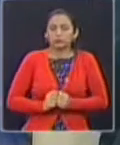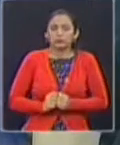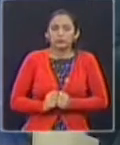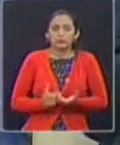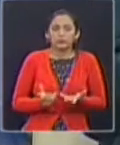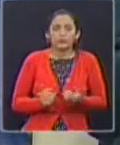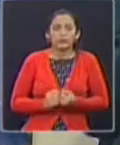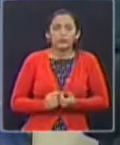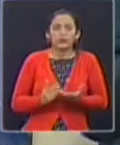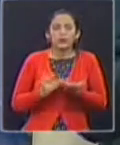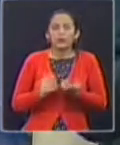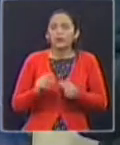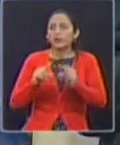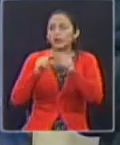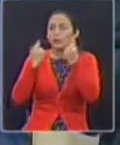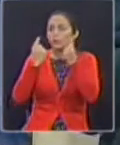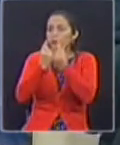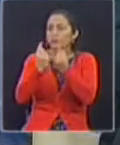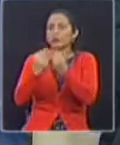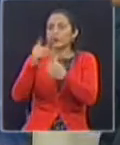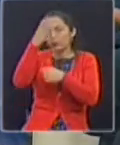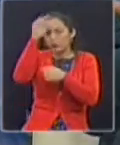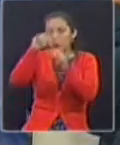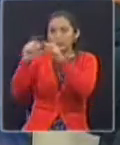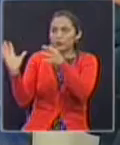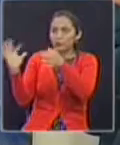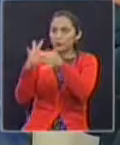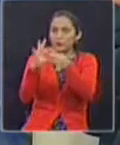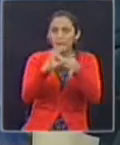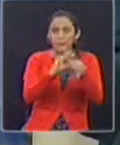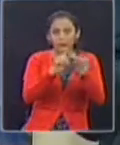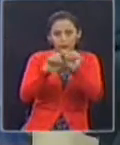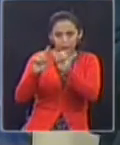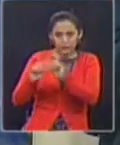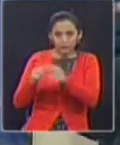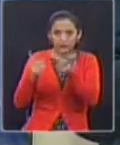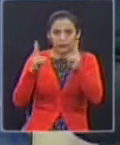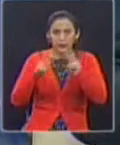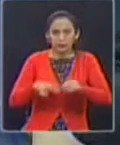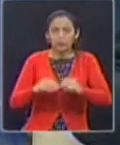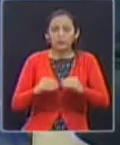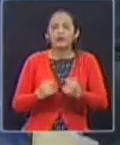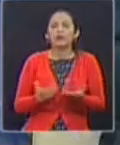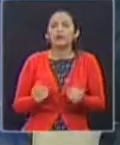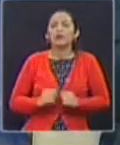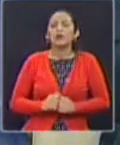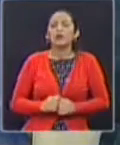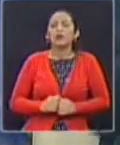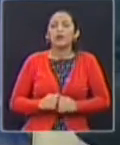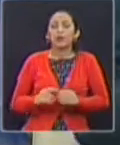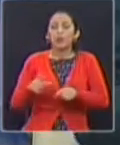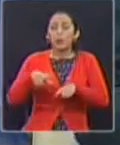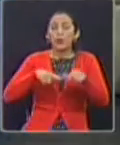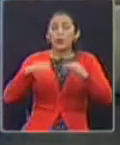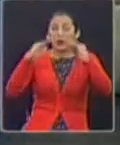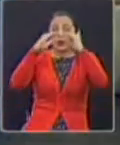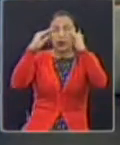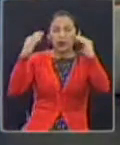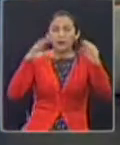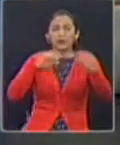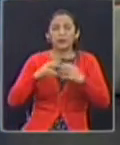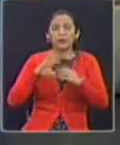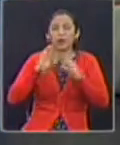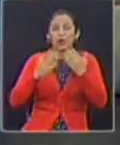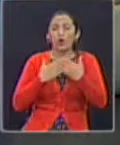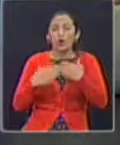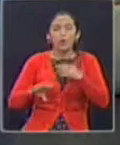de cultura, por un lado. Por otro lado, la reapertura del museo y las bibliotecas nacionales. ¿Cómo están estos dos temas? Sí, la ley es